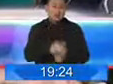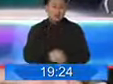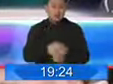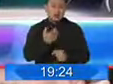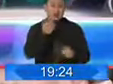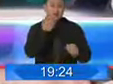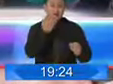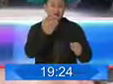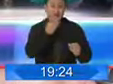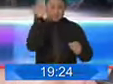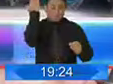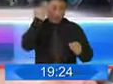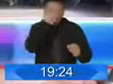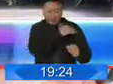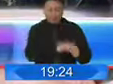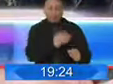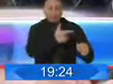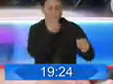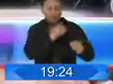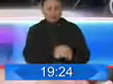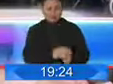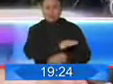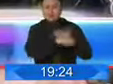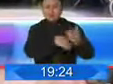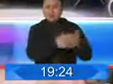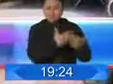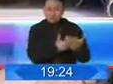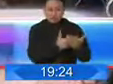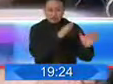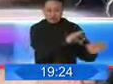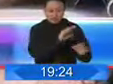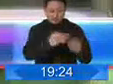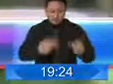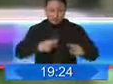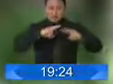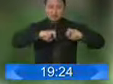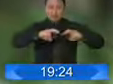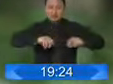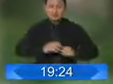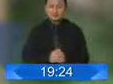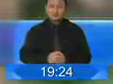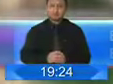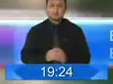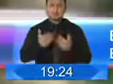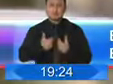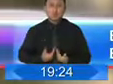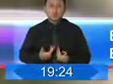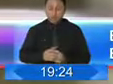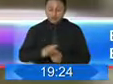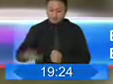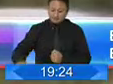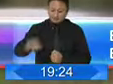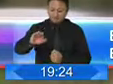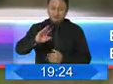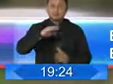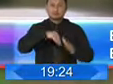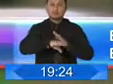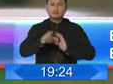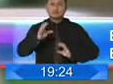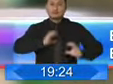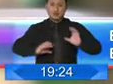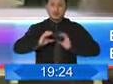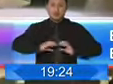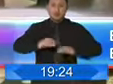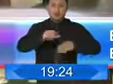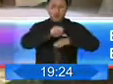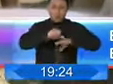lo cual estaremos tomando en consideración todos esos elementos para la investigación correspondiente. El cadáver fue levantado y llevado hasta el Centro de Ciencias Forenses de